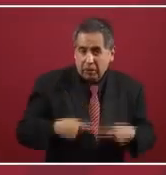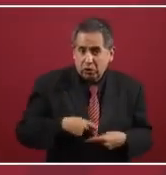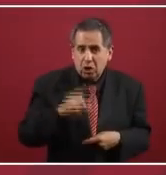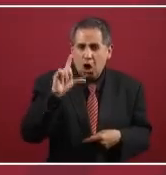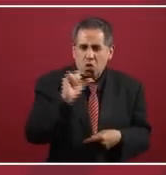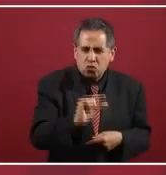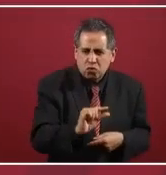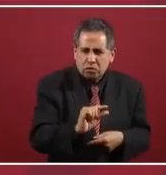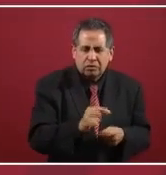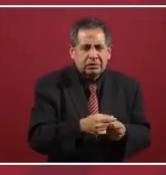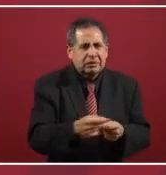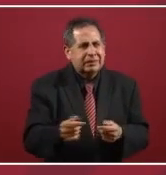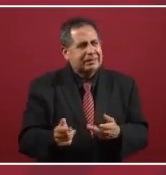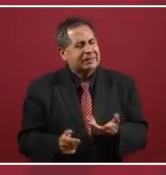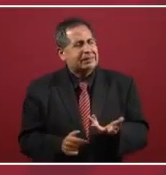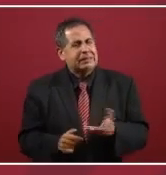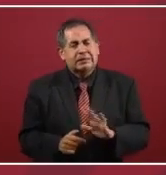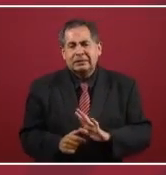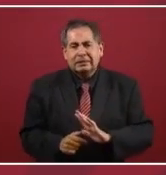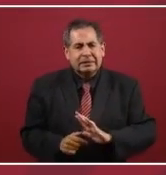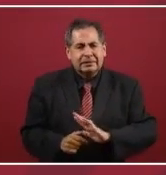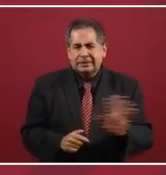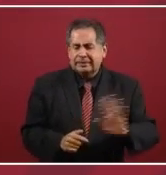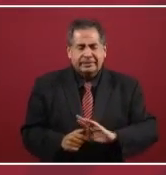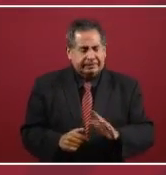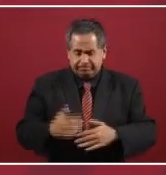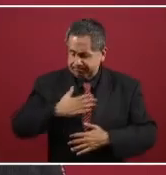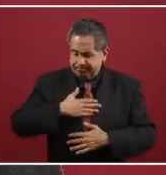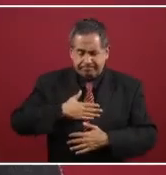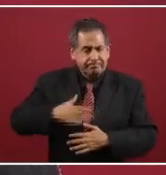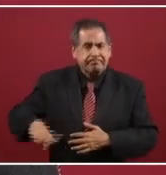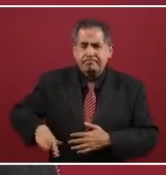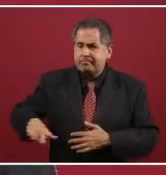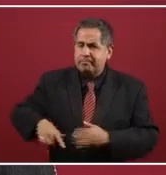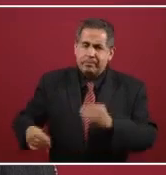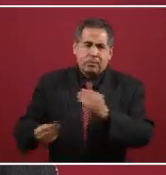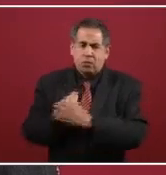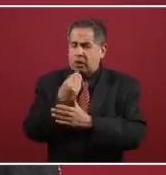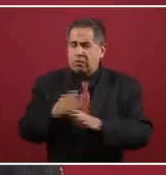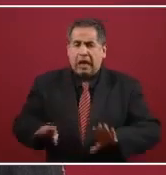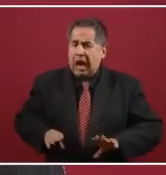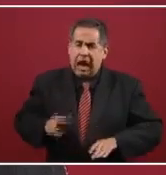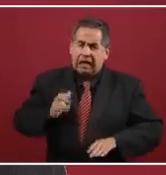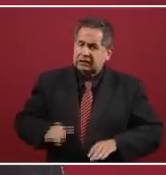una característica del nuevo gobierno, de la